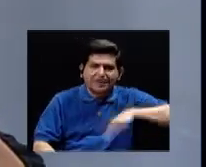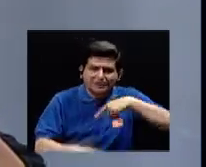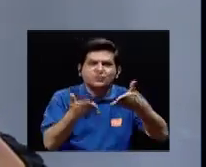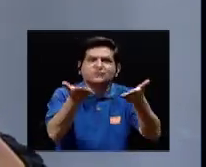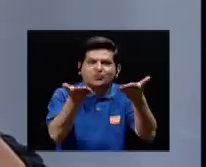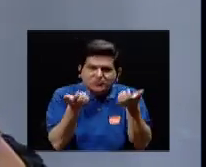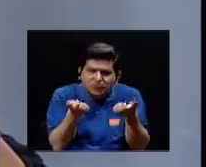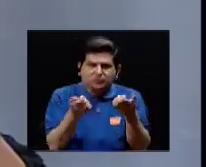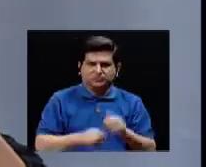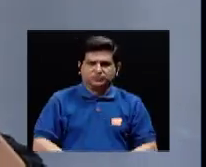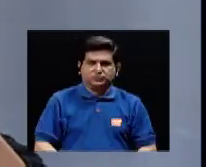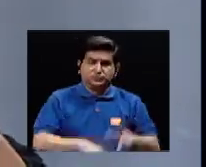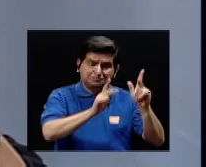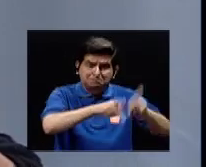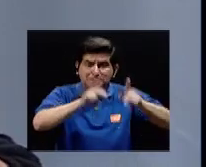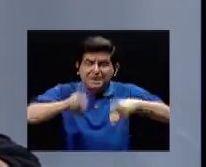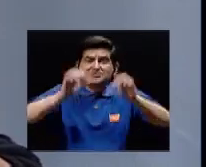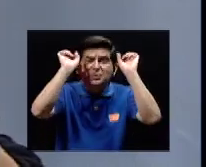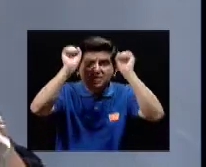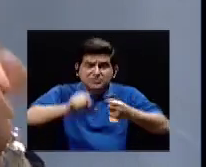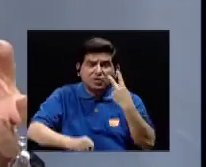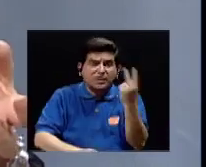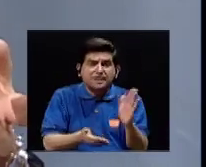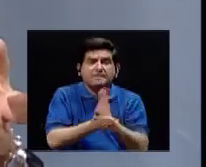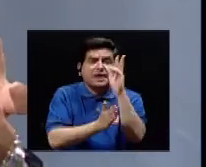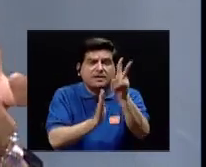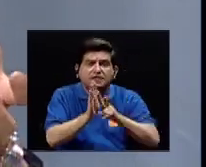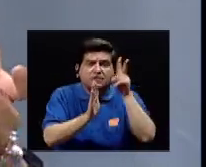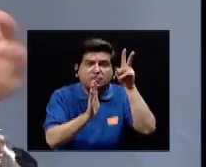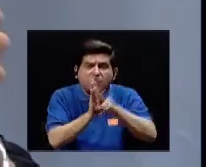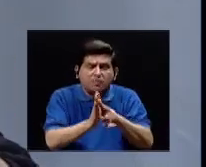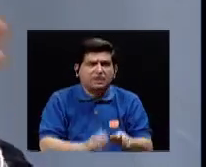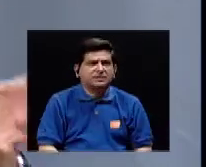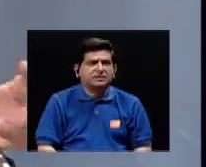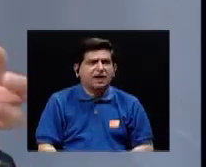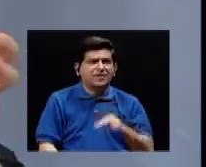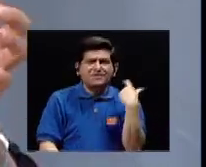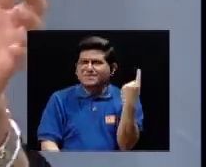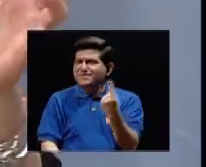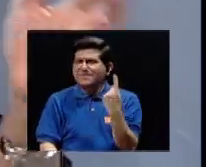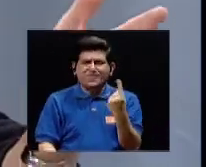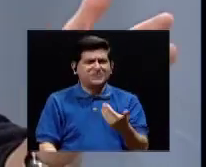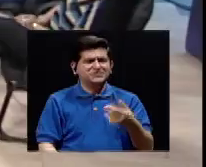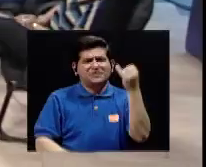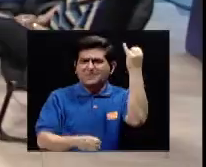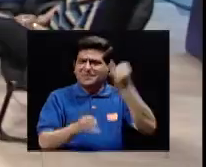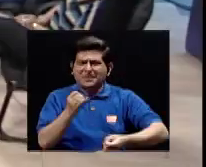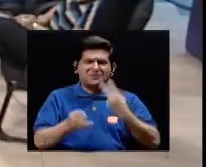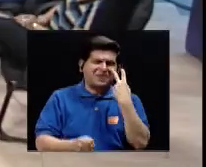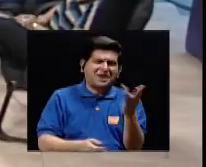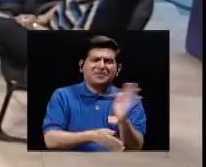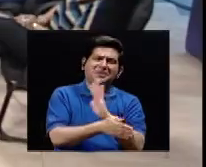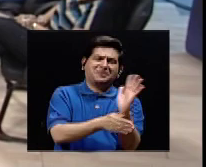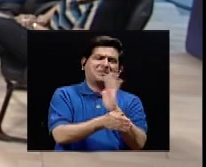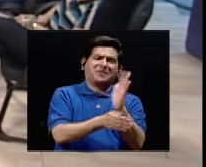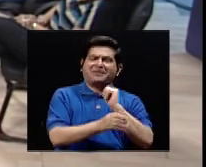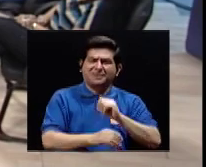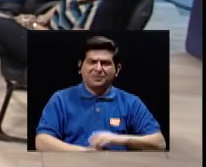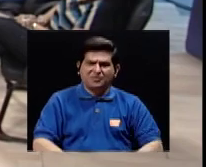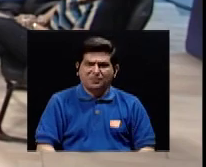que queríamos, que las personas pudieran ver el documental. Y más allá de haber terminado de ver una